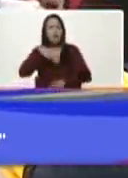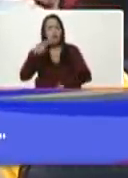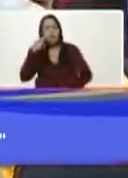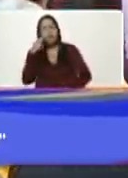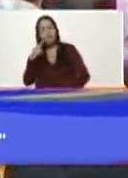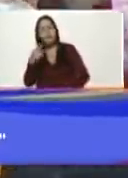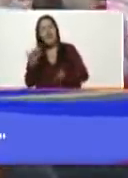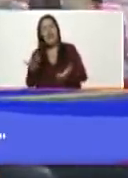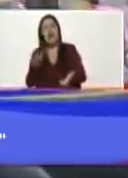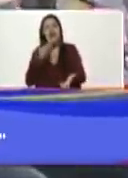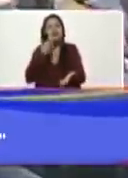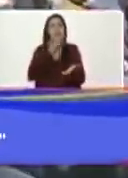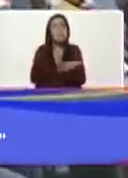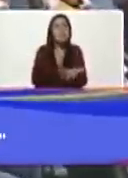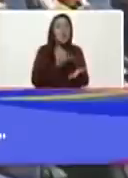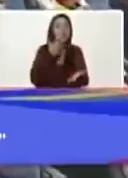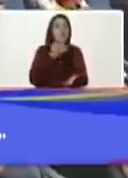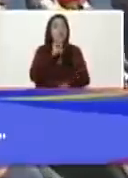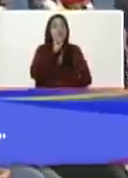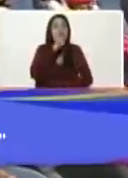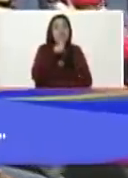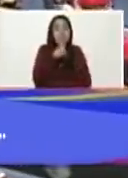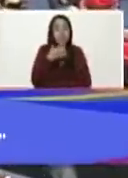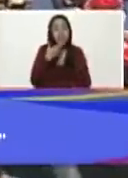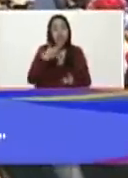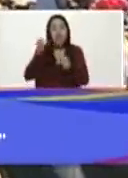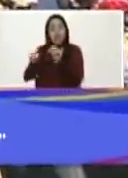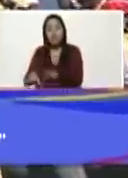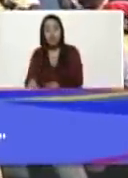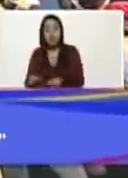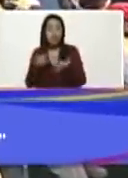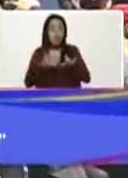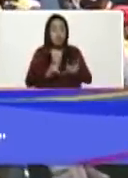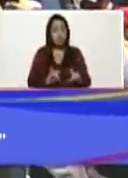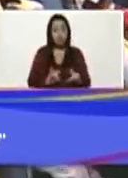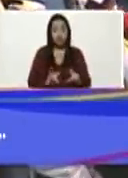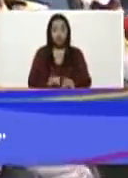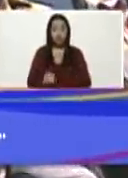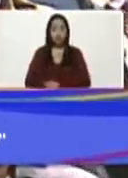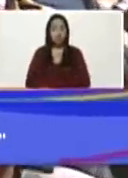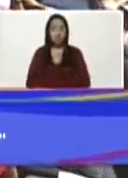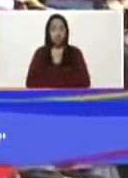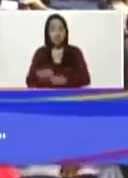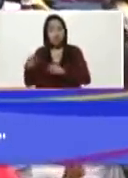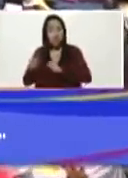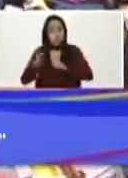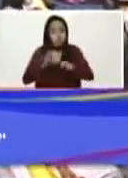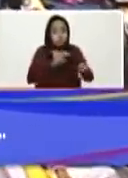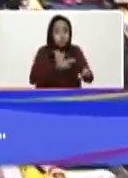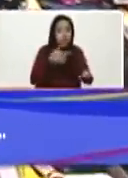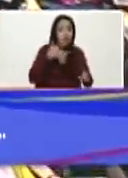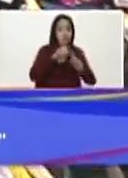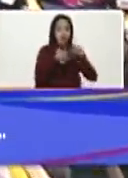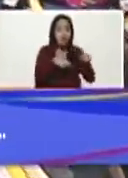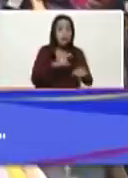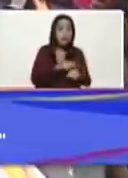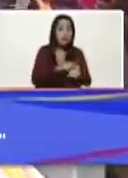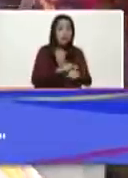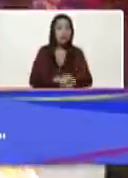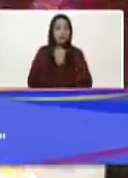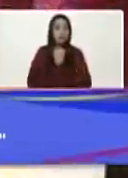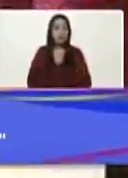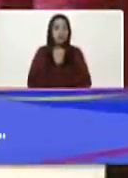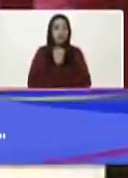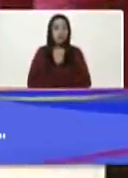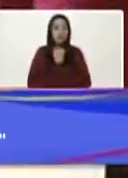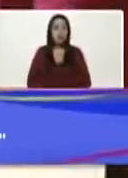agradecimiento, como las de un adulto mayor que ha sido abandonado por sus hijos y acude a nuestra consulta diariamente, no tanto por